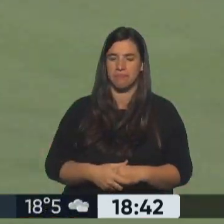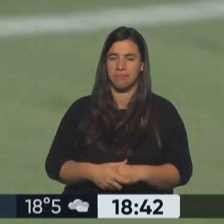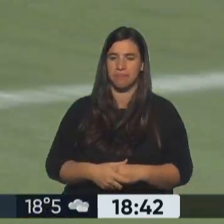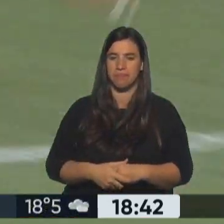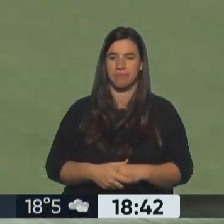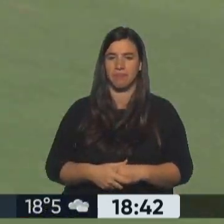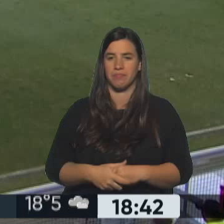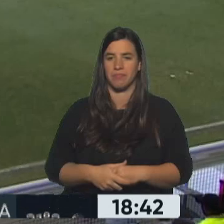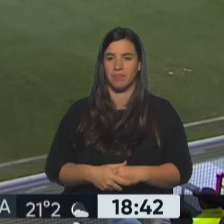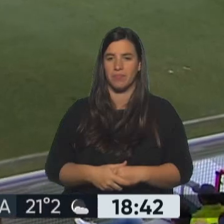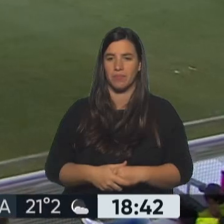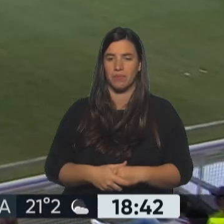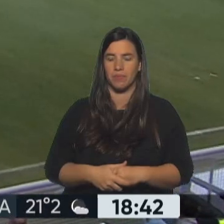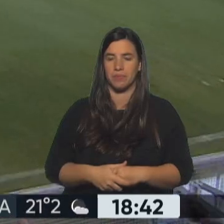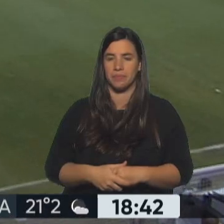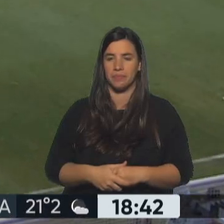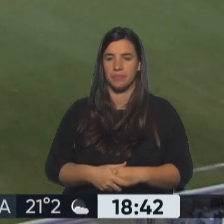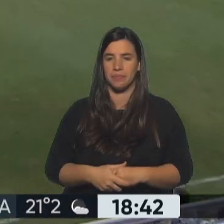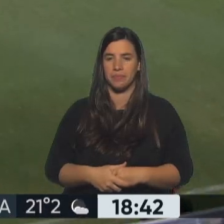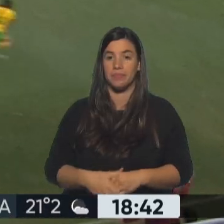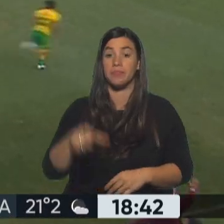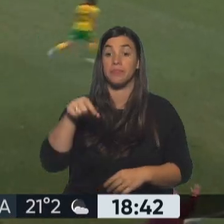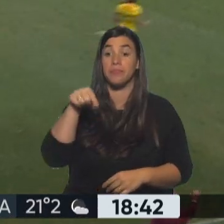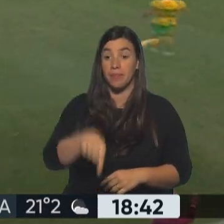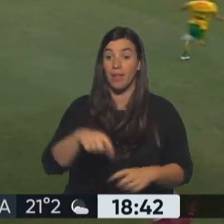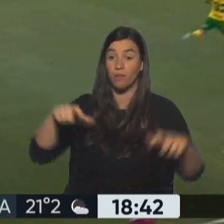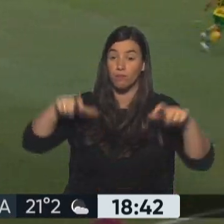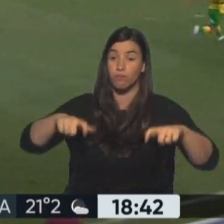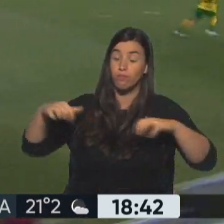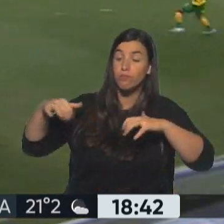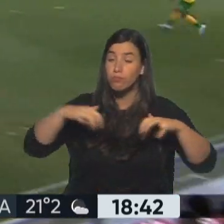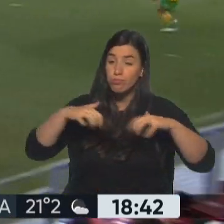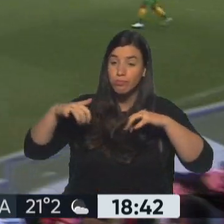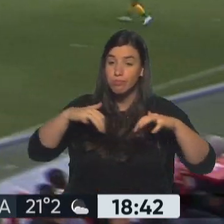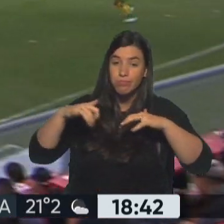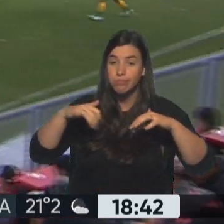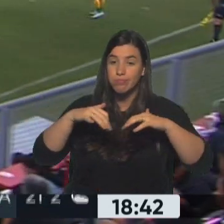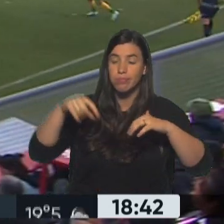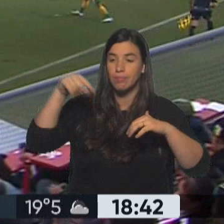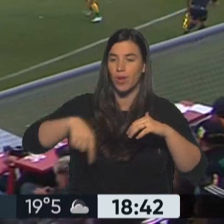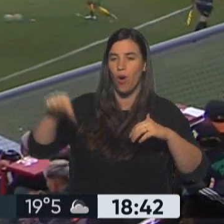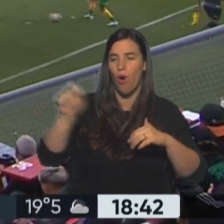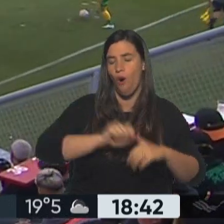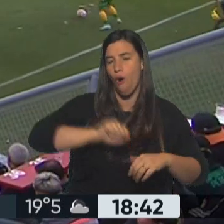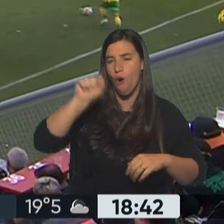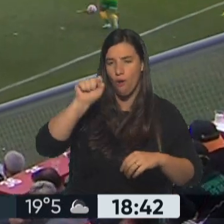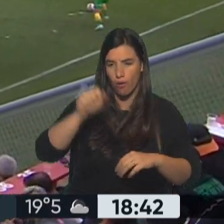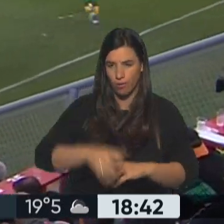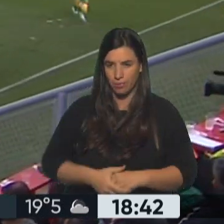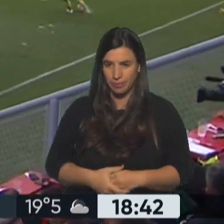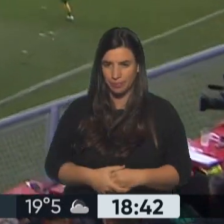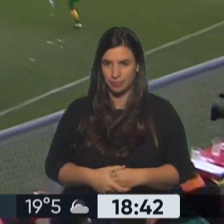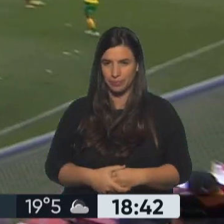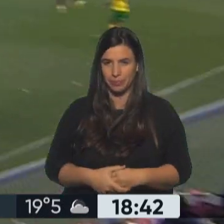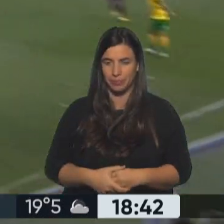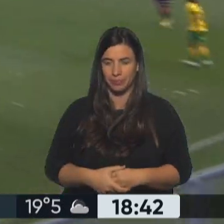desde una pelota detenida, cuando dominaba el partido. Allí llegaban los goles de